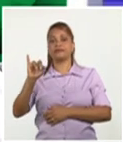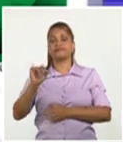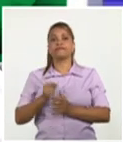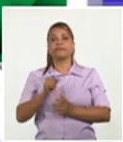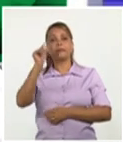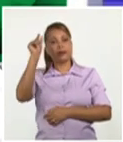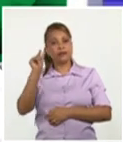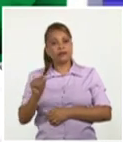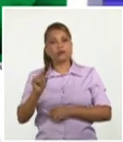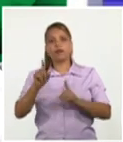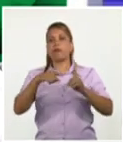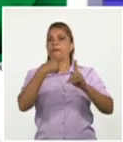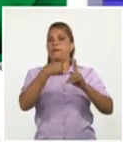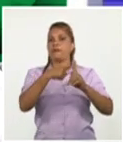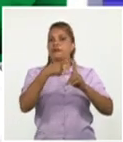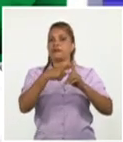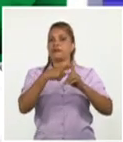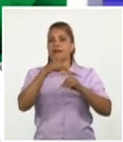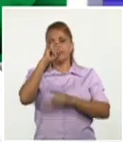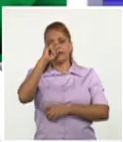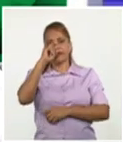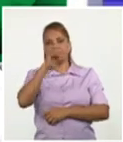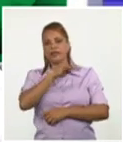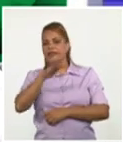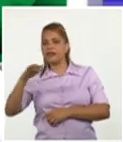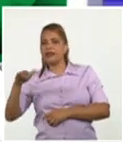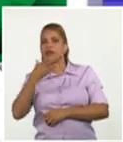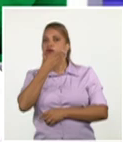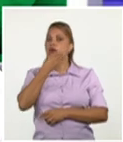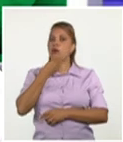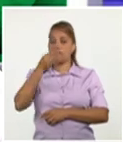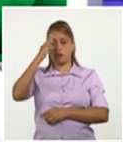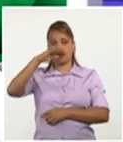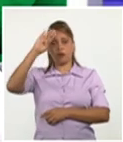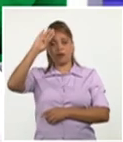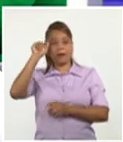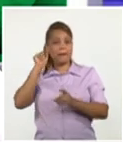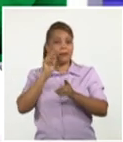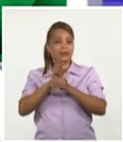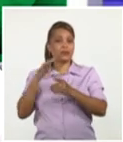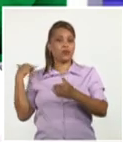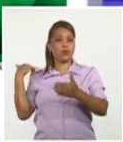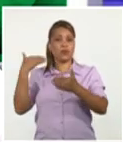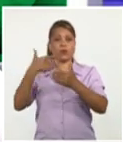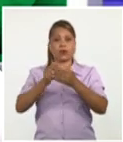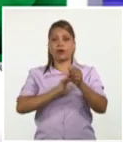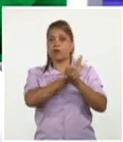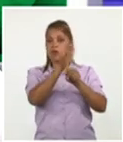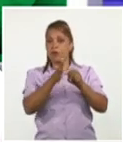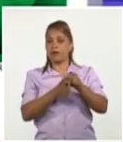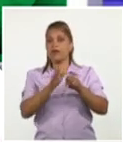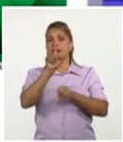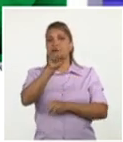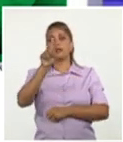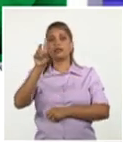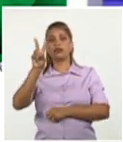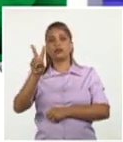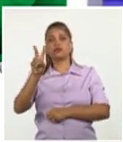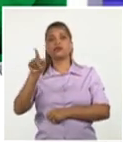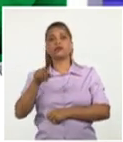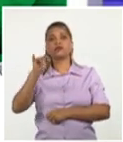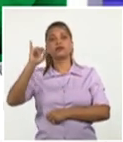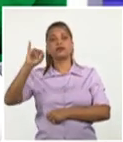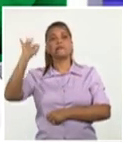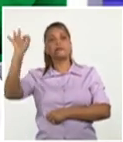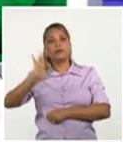pacientes diagnosticados en edades pediátricas en Cuba desde el inicio de la pandemia. El 12,6%